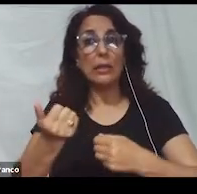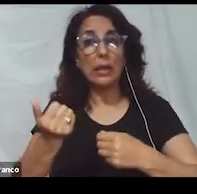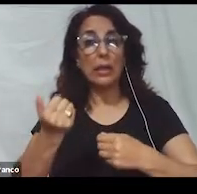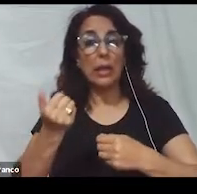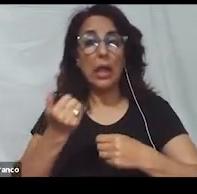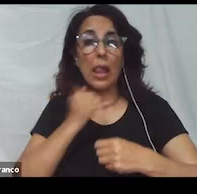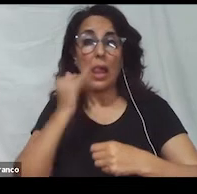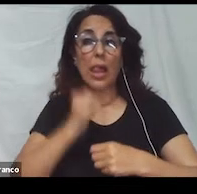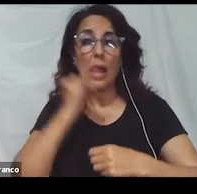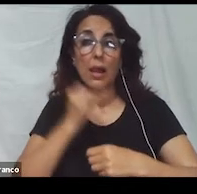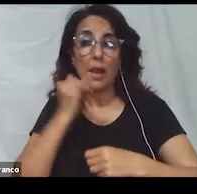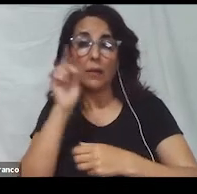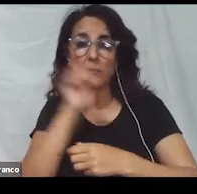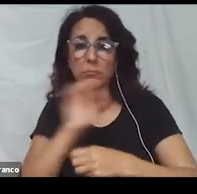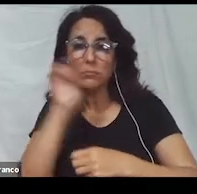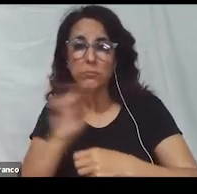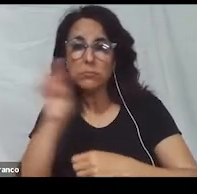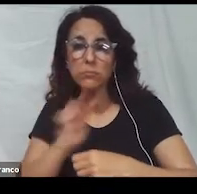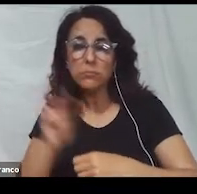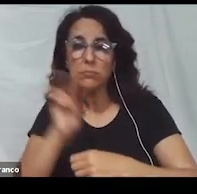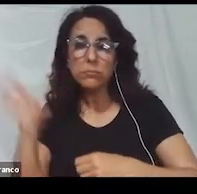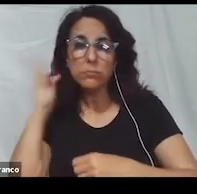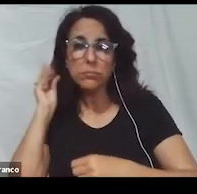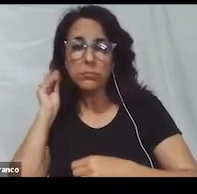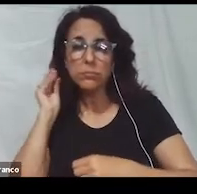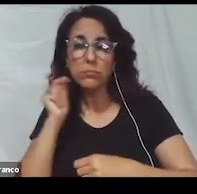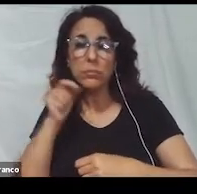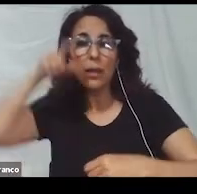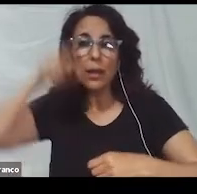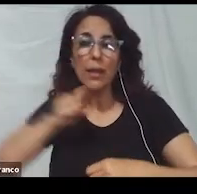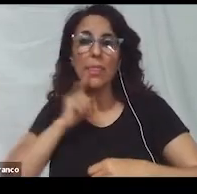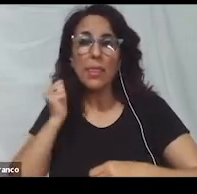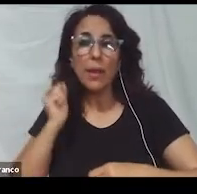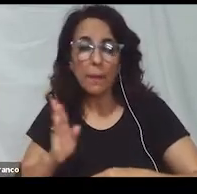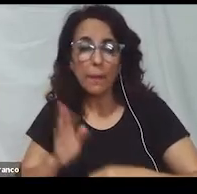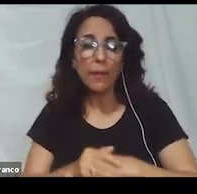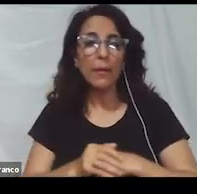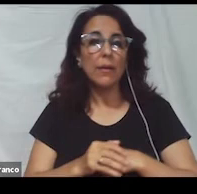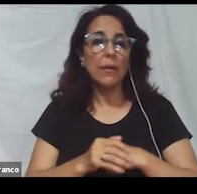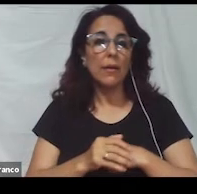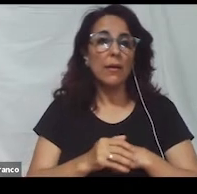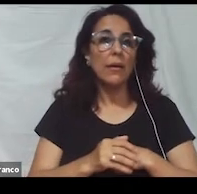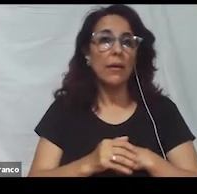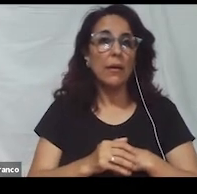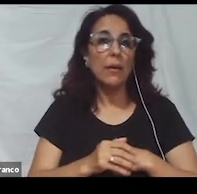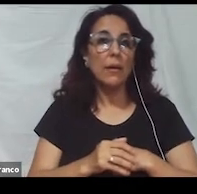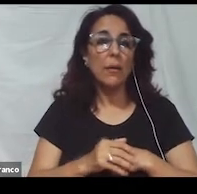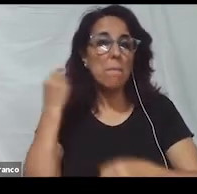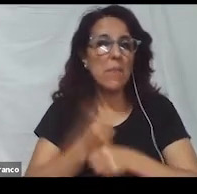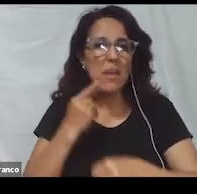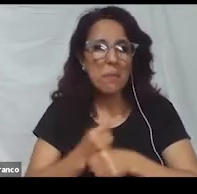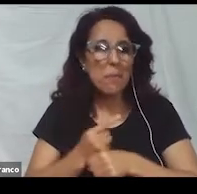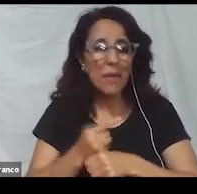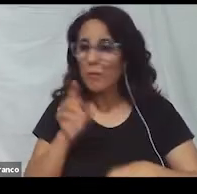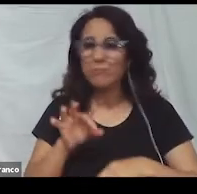pantalla que apenas entra a nuestra web y presiona la tecla Tab, lo primero que le va a saltar, si